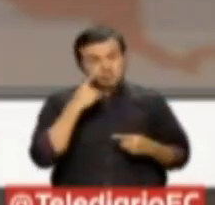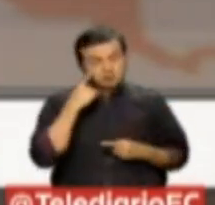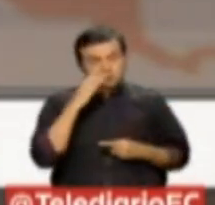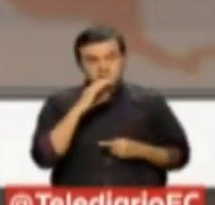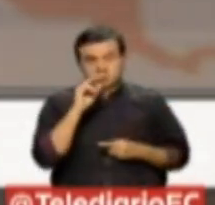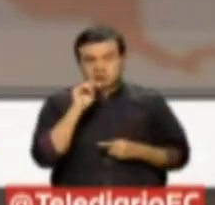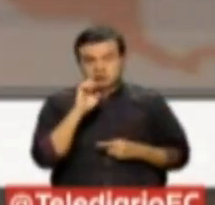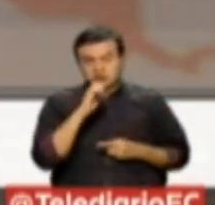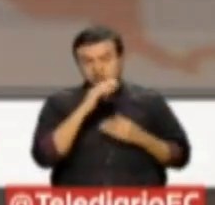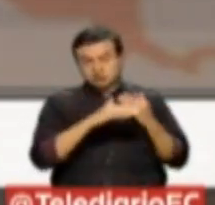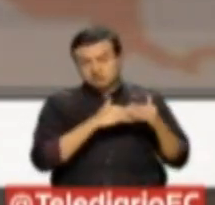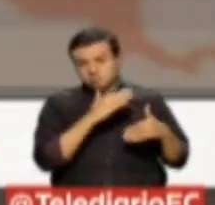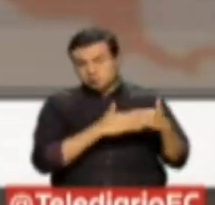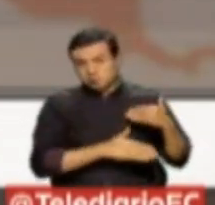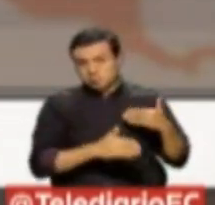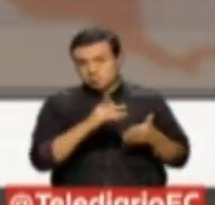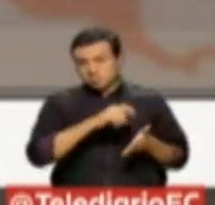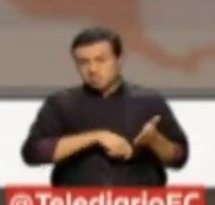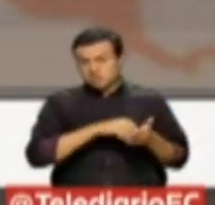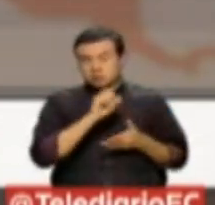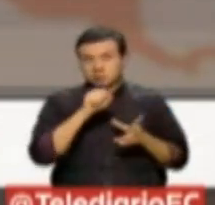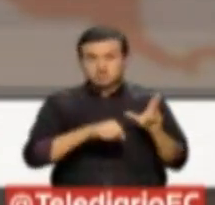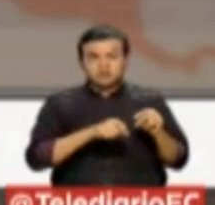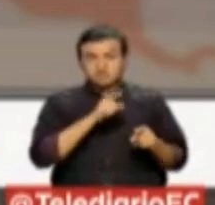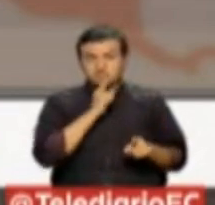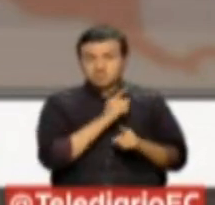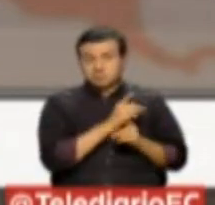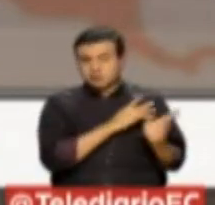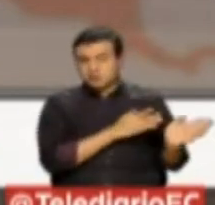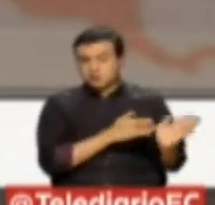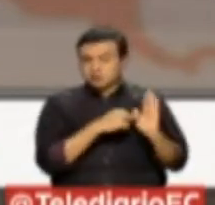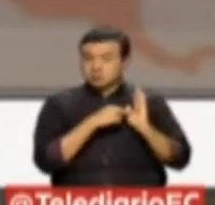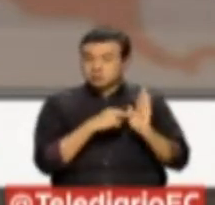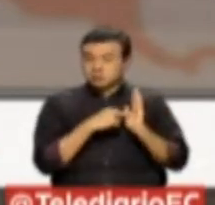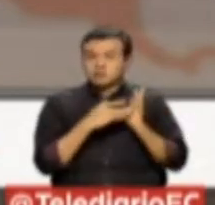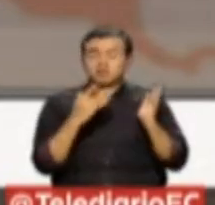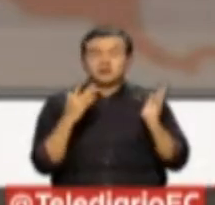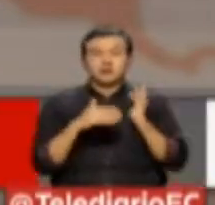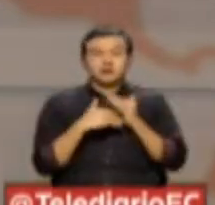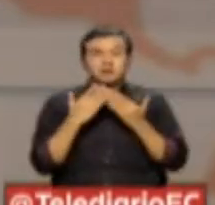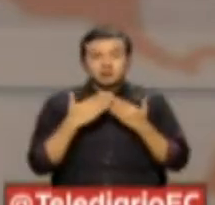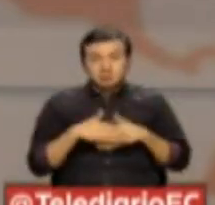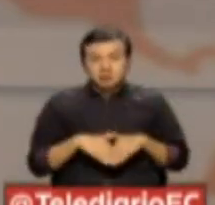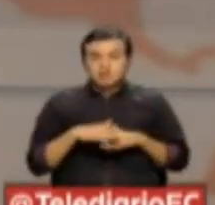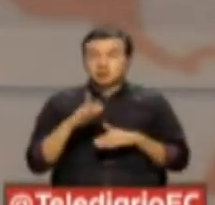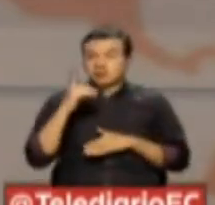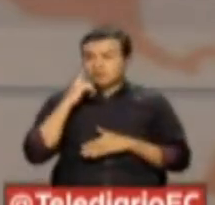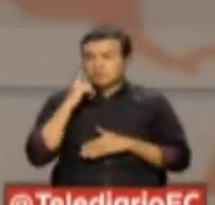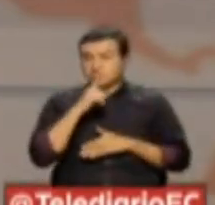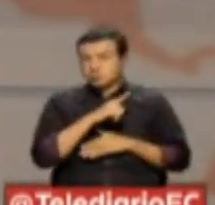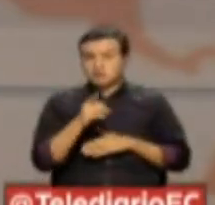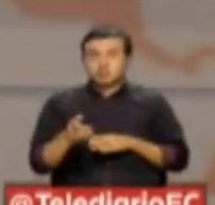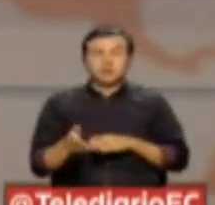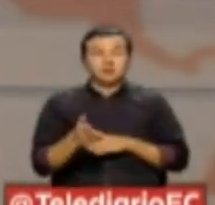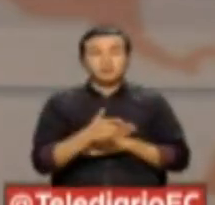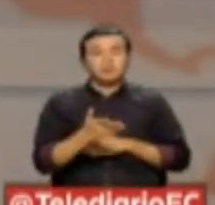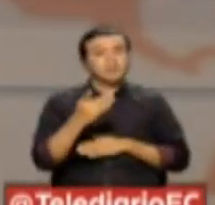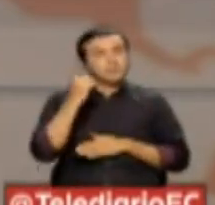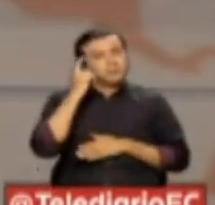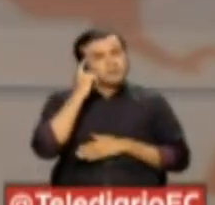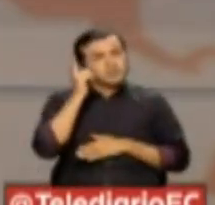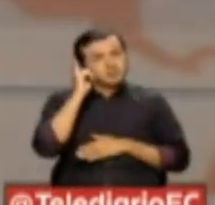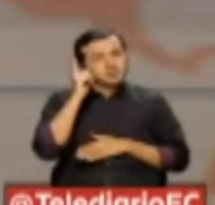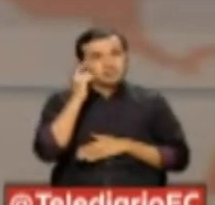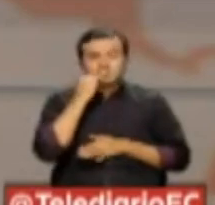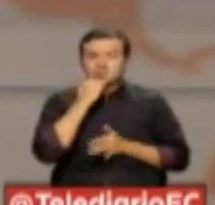cn procese estas firmas y si es que se cumplen los requisitos finalmente convocar a este mandato pero ante ello creo que